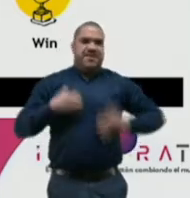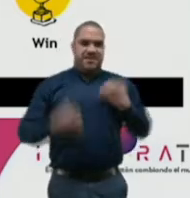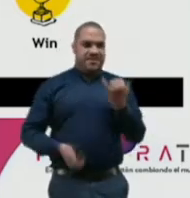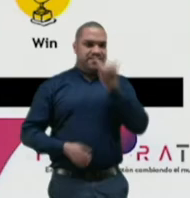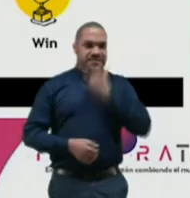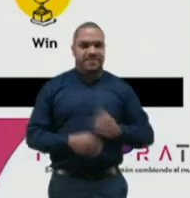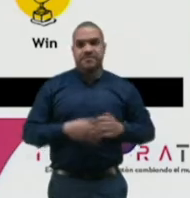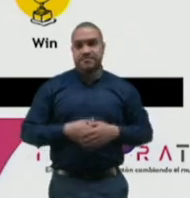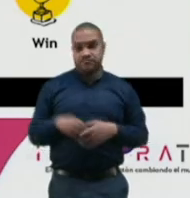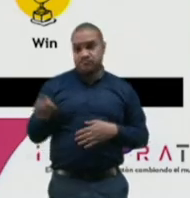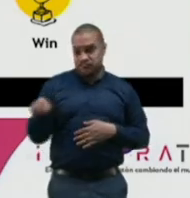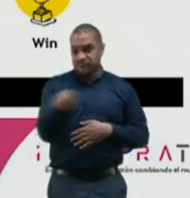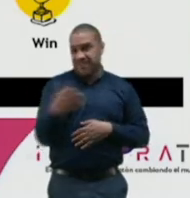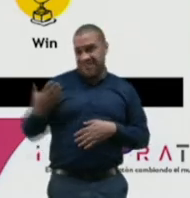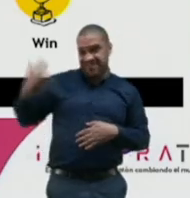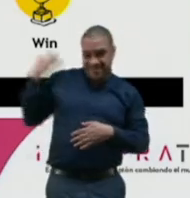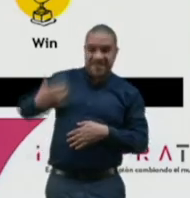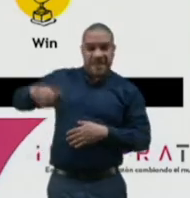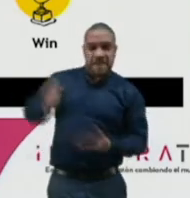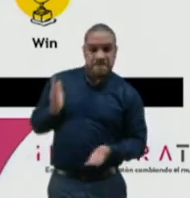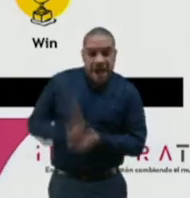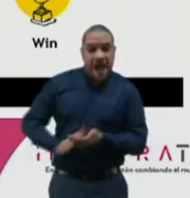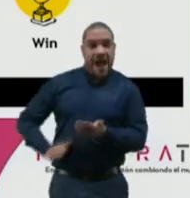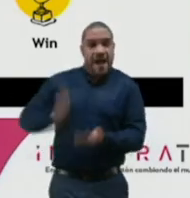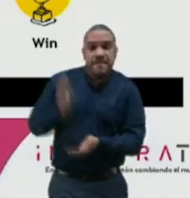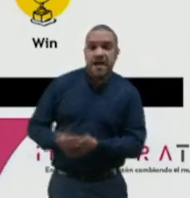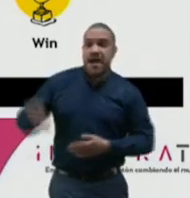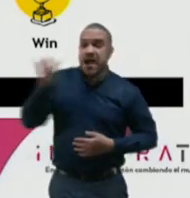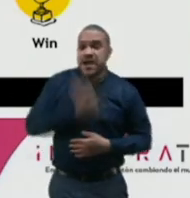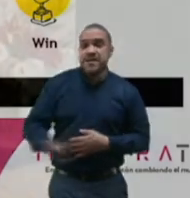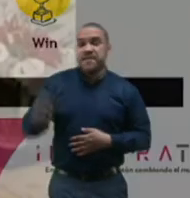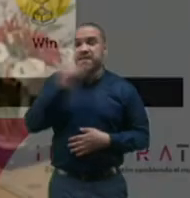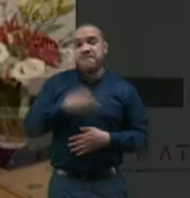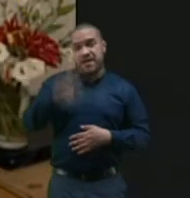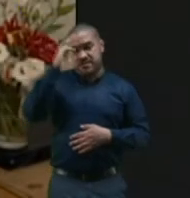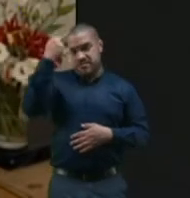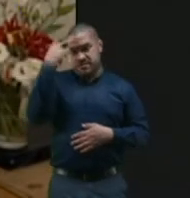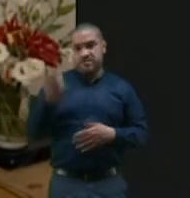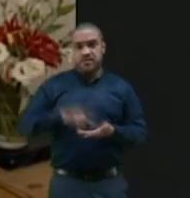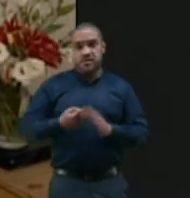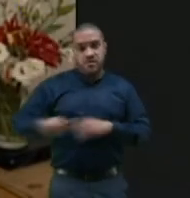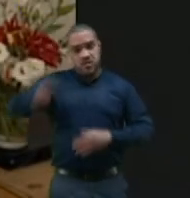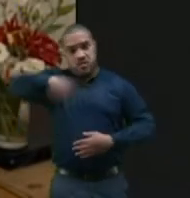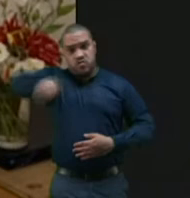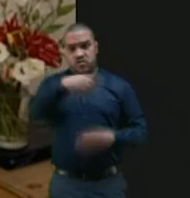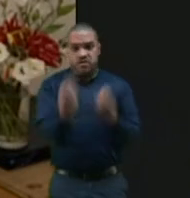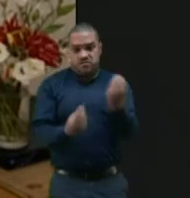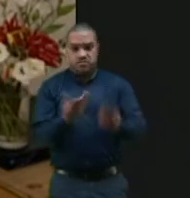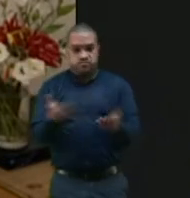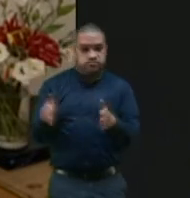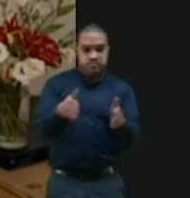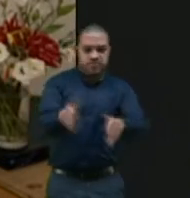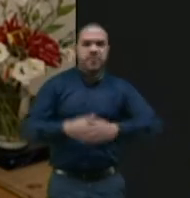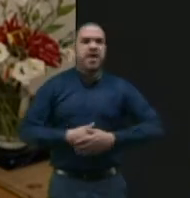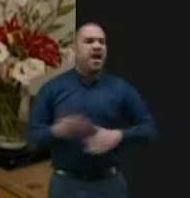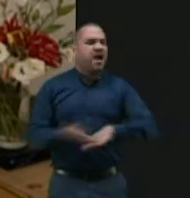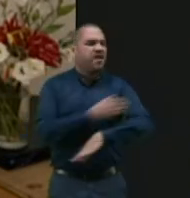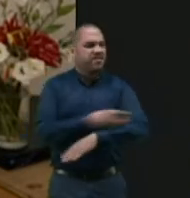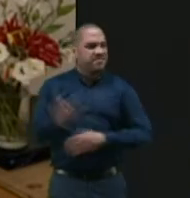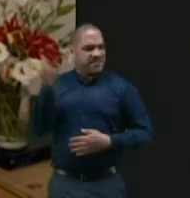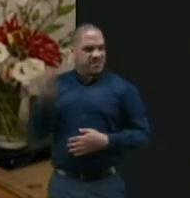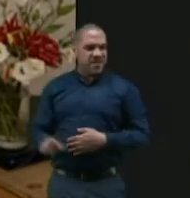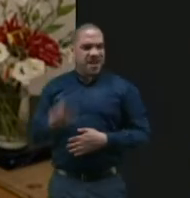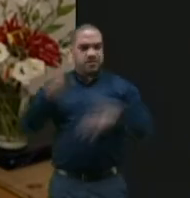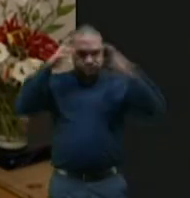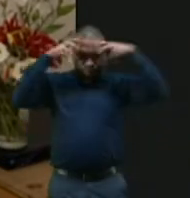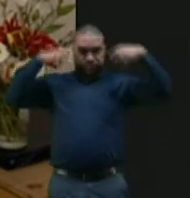han fallado porque ustedes no están dando un paso adelante. Albert Einstein decía que ustedes no han